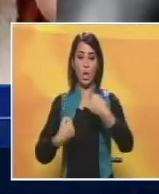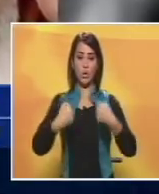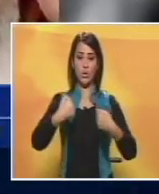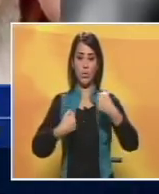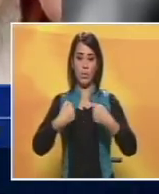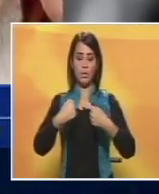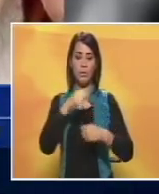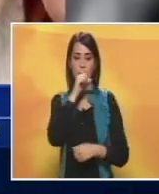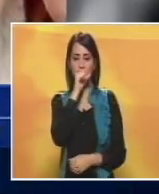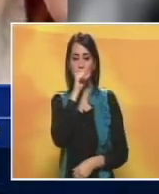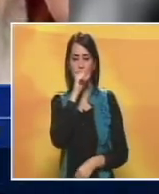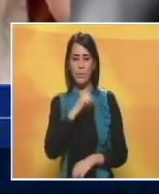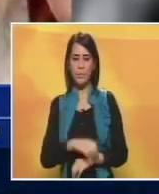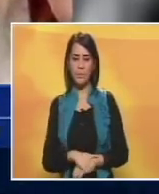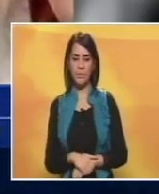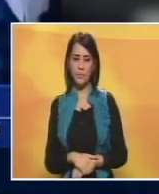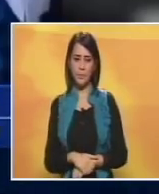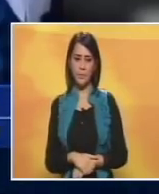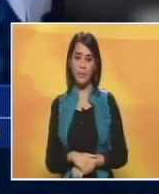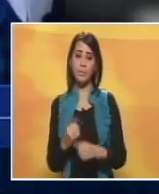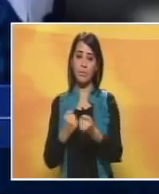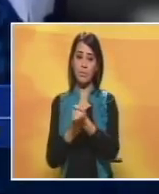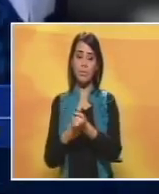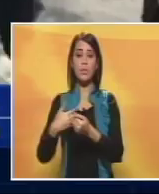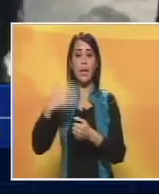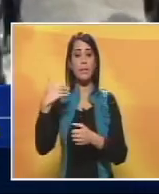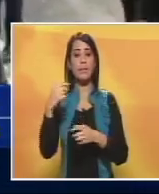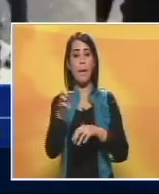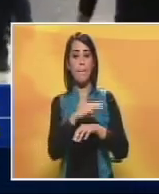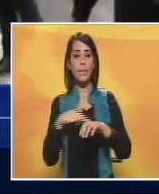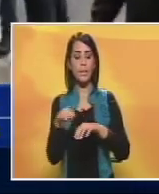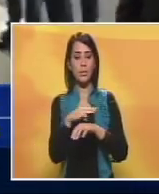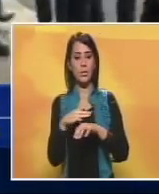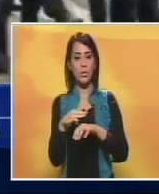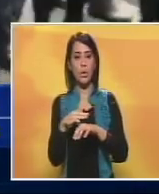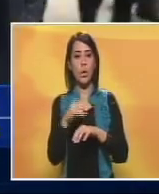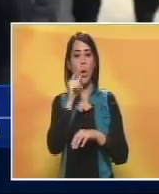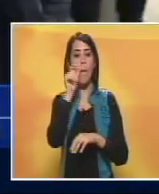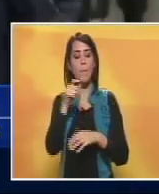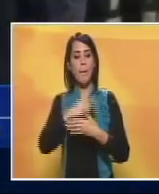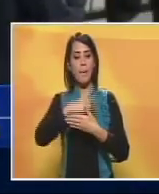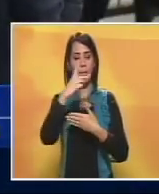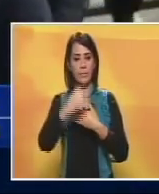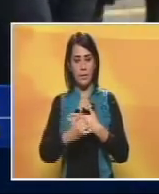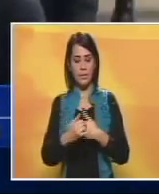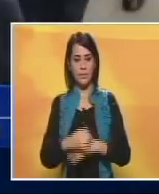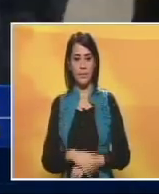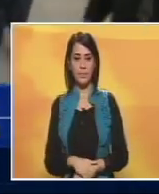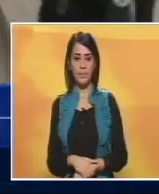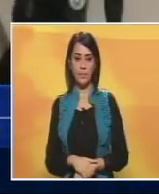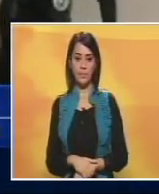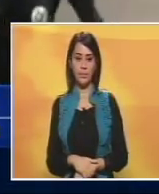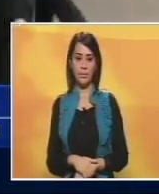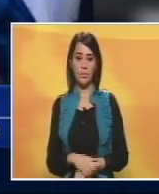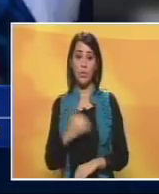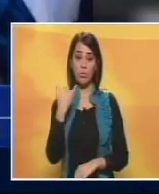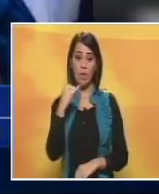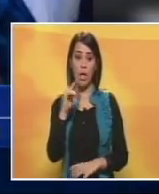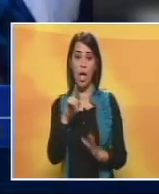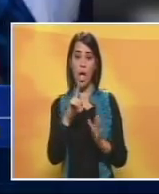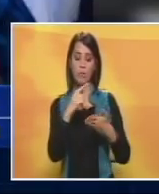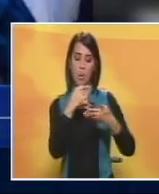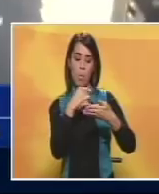de Barata, mano derecha del ex ministro de Planificación, Julio De Vido, en donde se marca